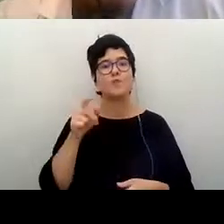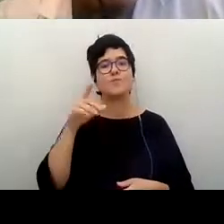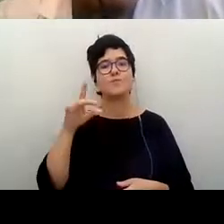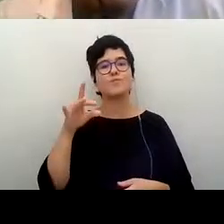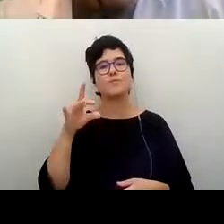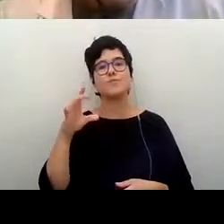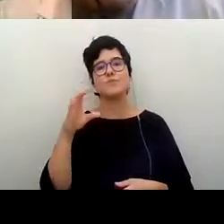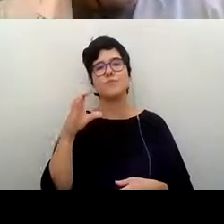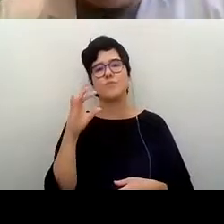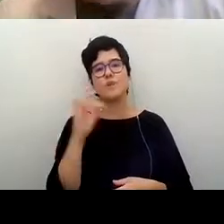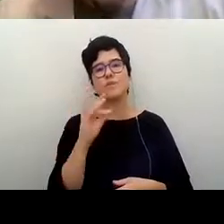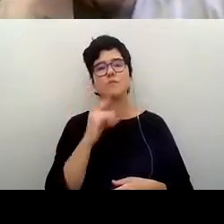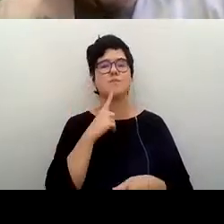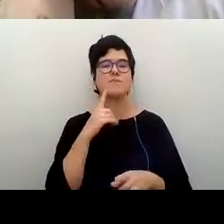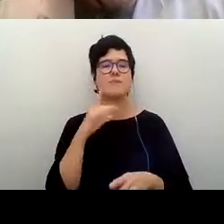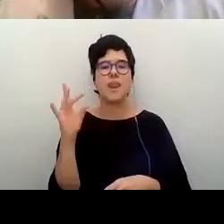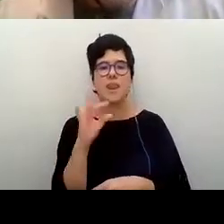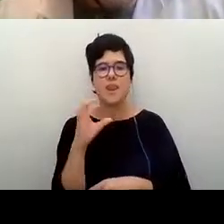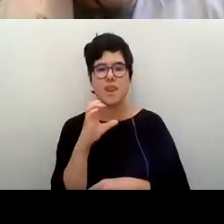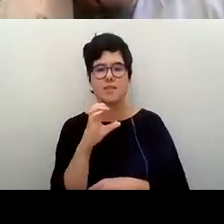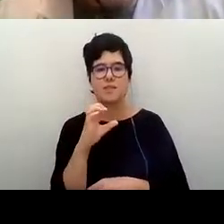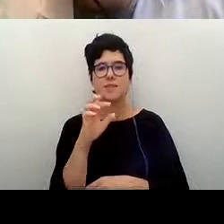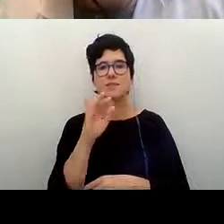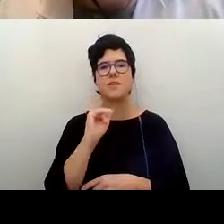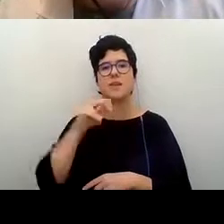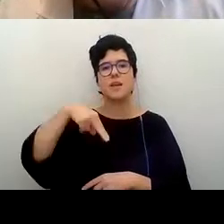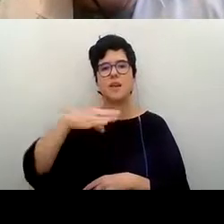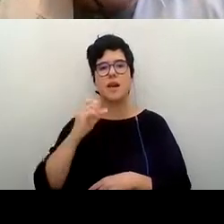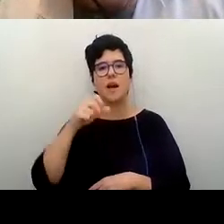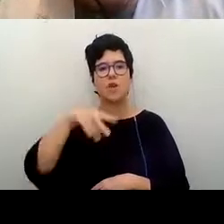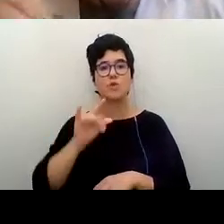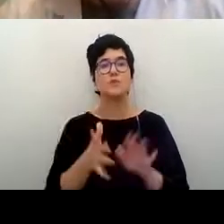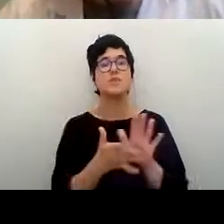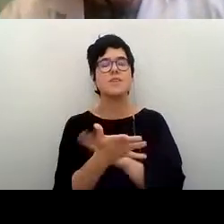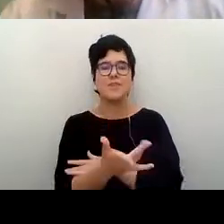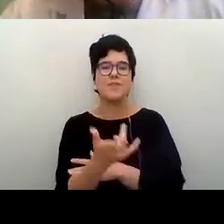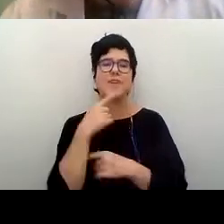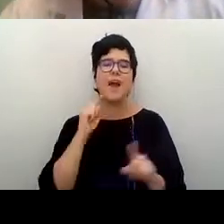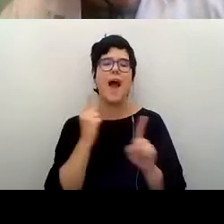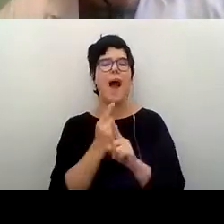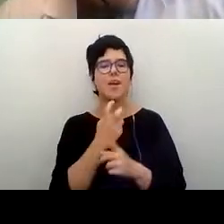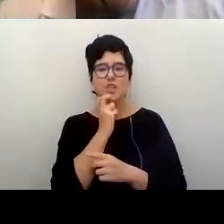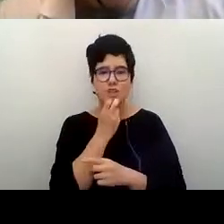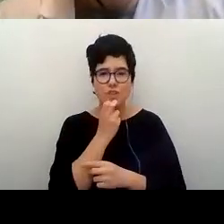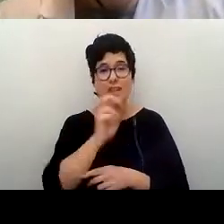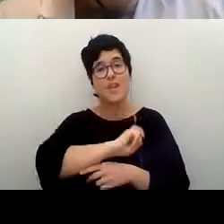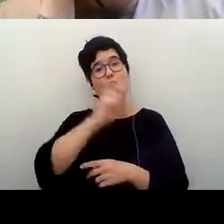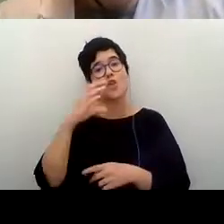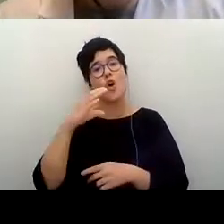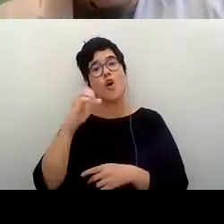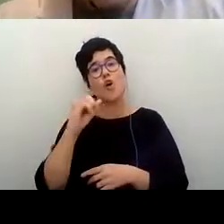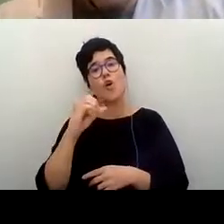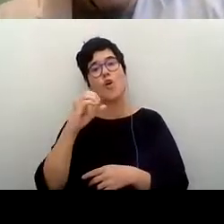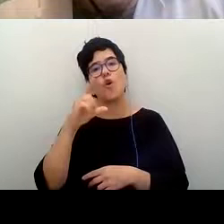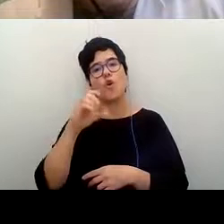colostrum el calostro como fuente proteica, es decir, la manera más inmediata de